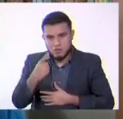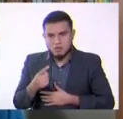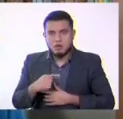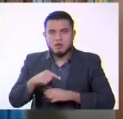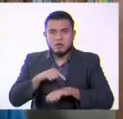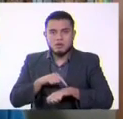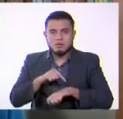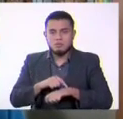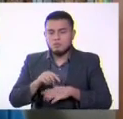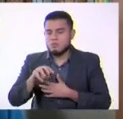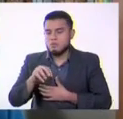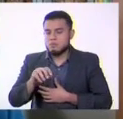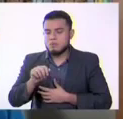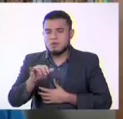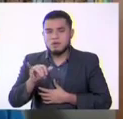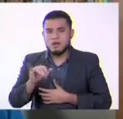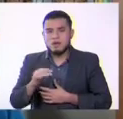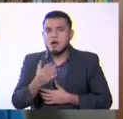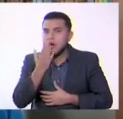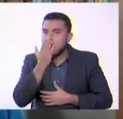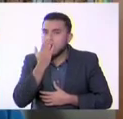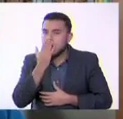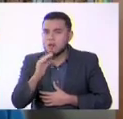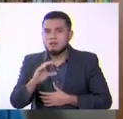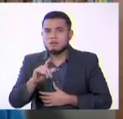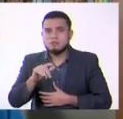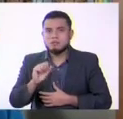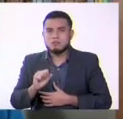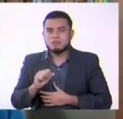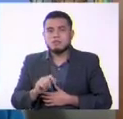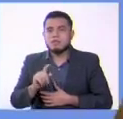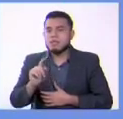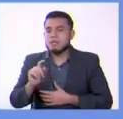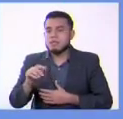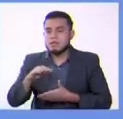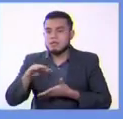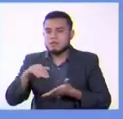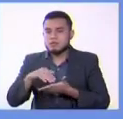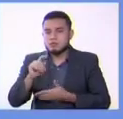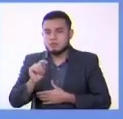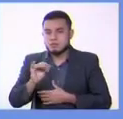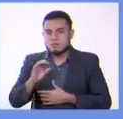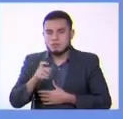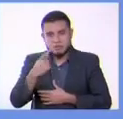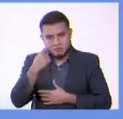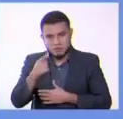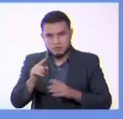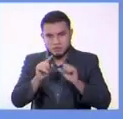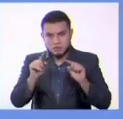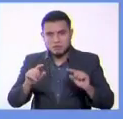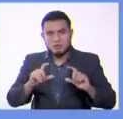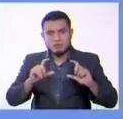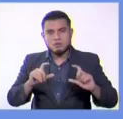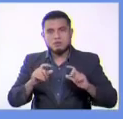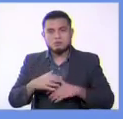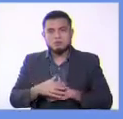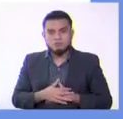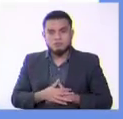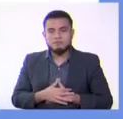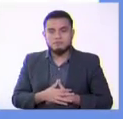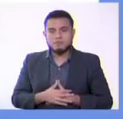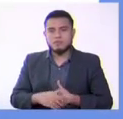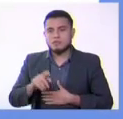periodo maya clásico, en este caso en la ciudad de Tikal. Lo que estamos viendo en pantalla es el dibujo de la estela 31 de